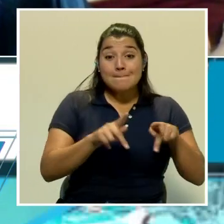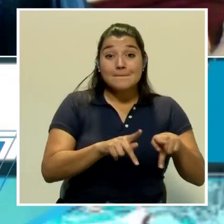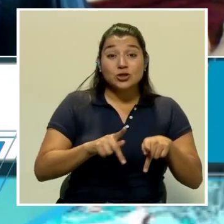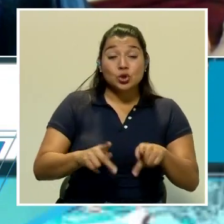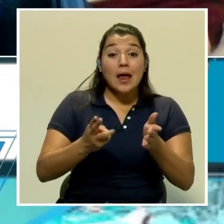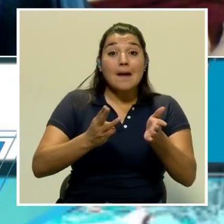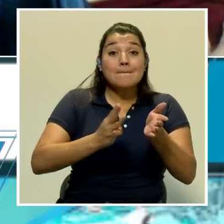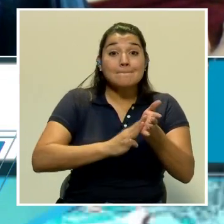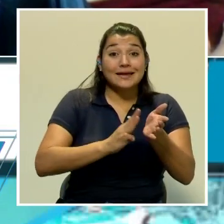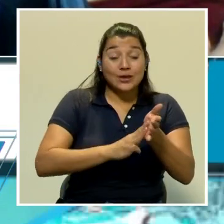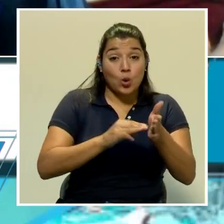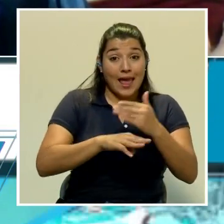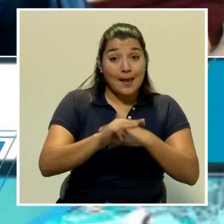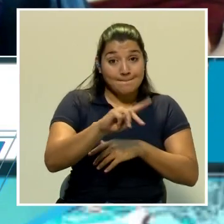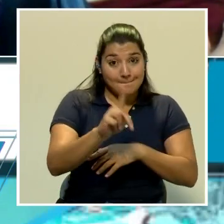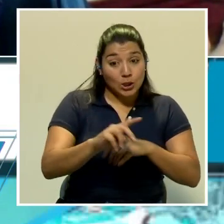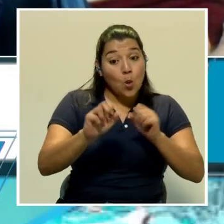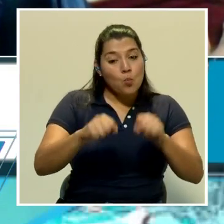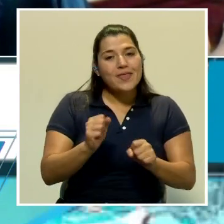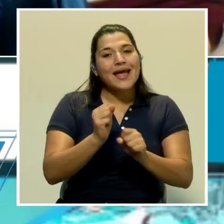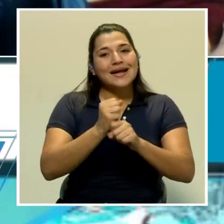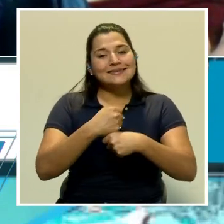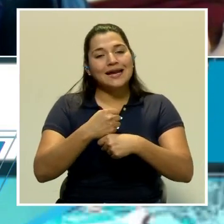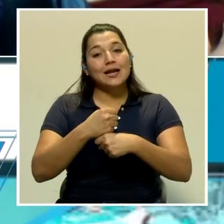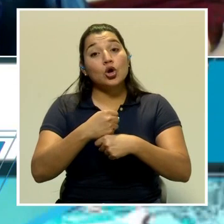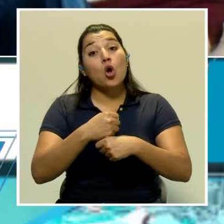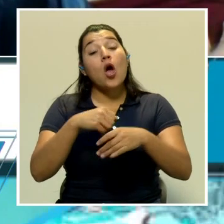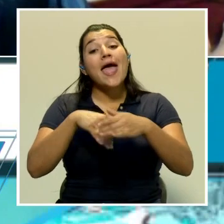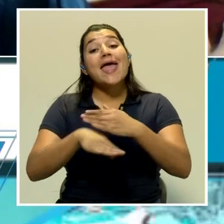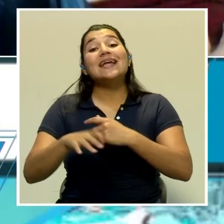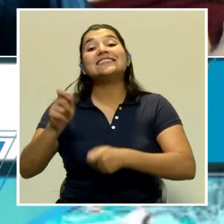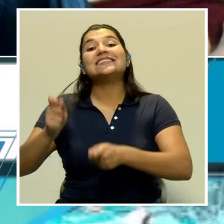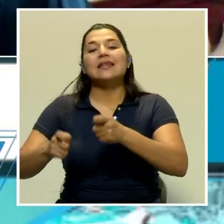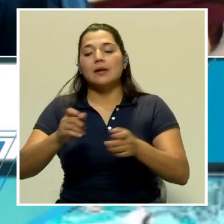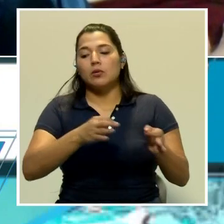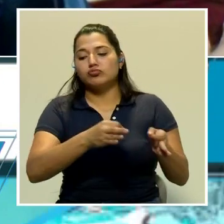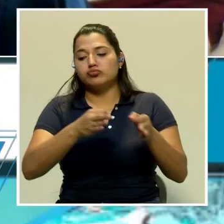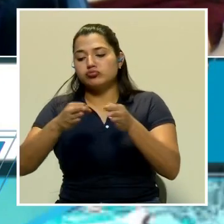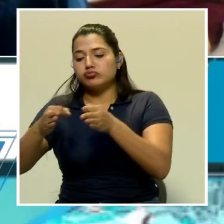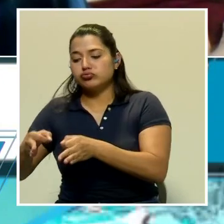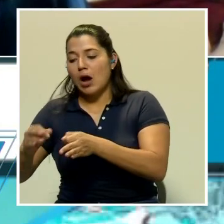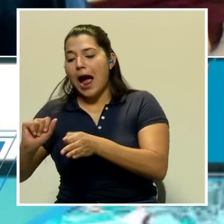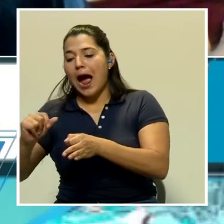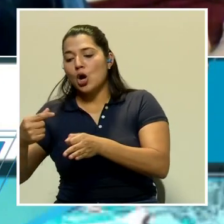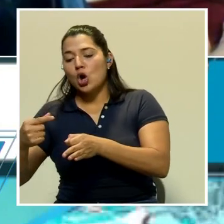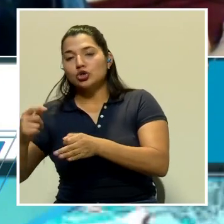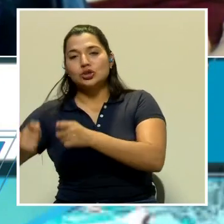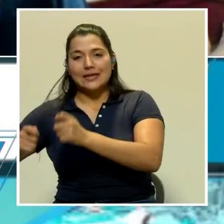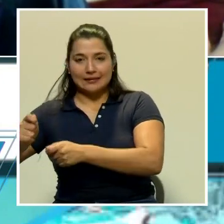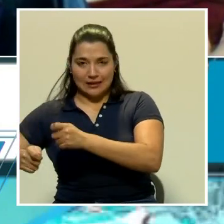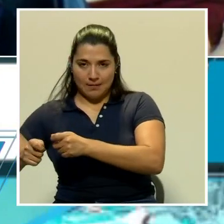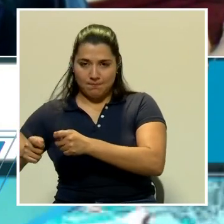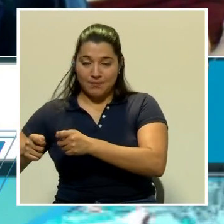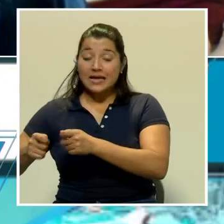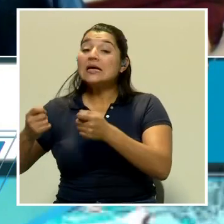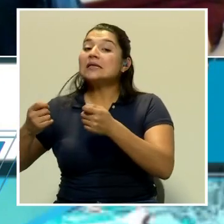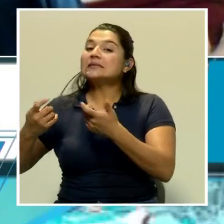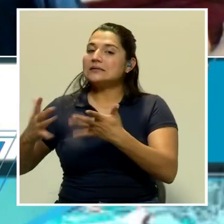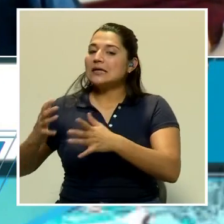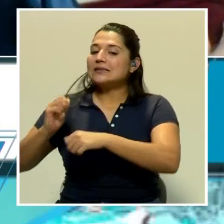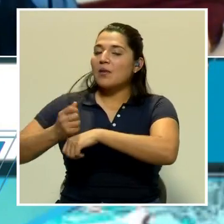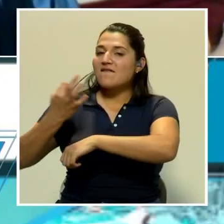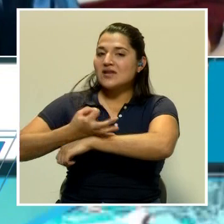pruebas las próximas. Así es que el mes de septiembre se está organizando y agosto y septiembre toda la aplicación de